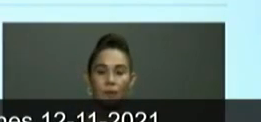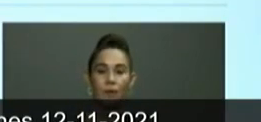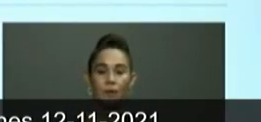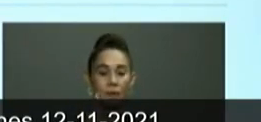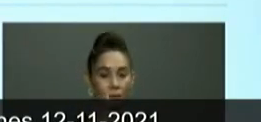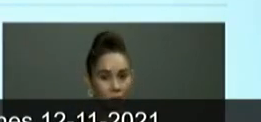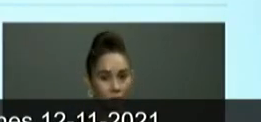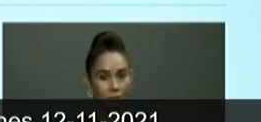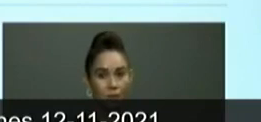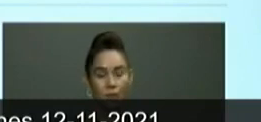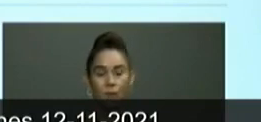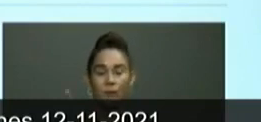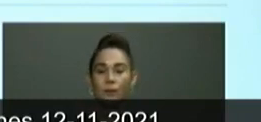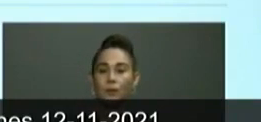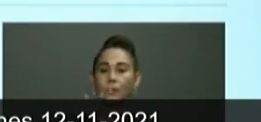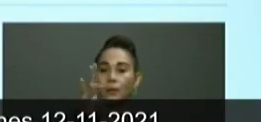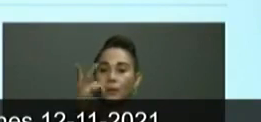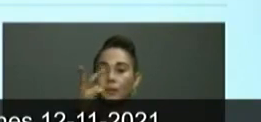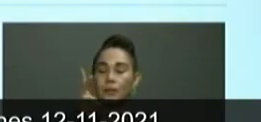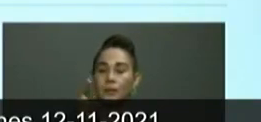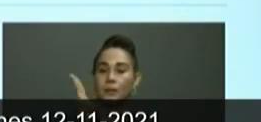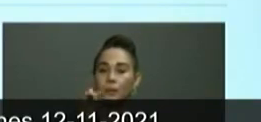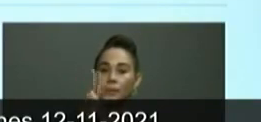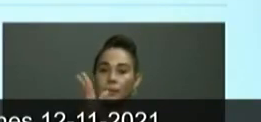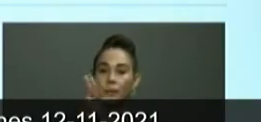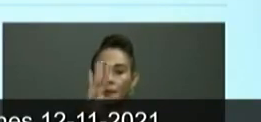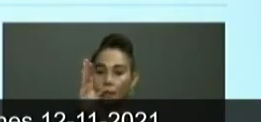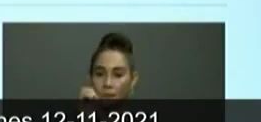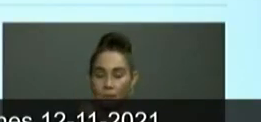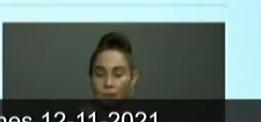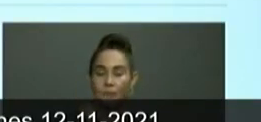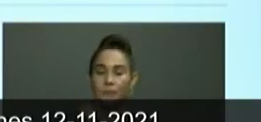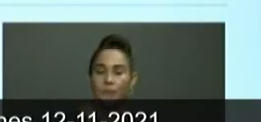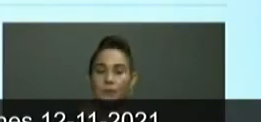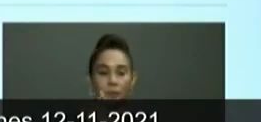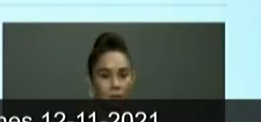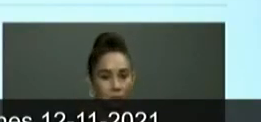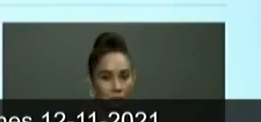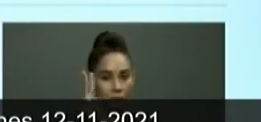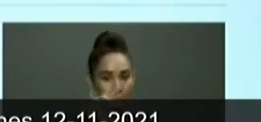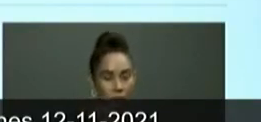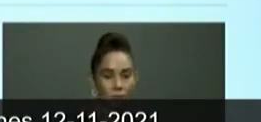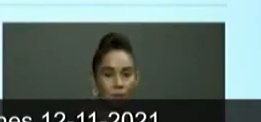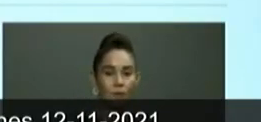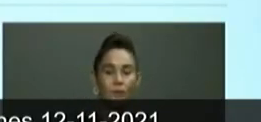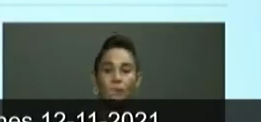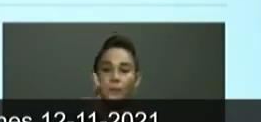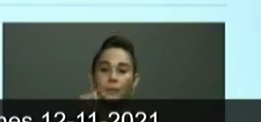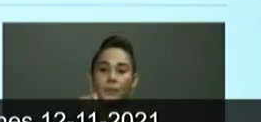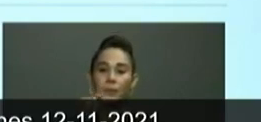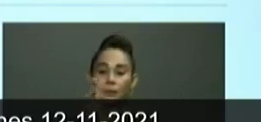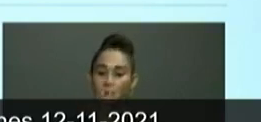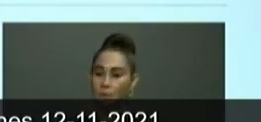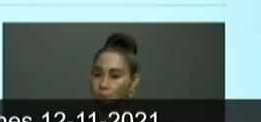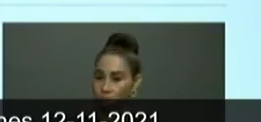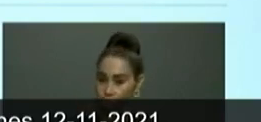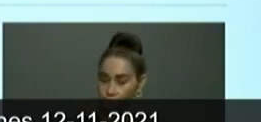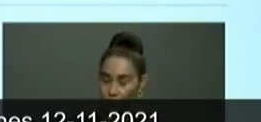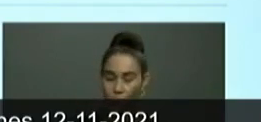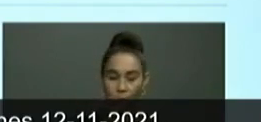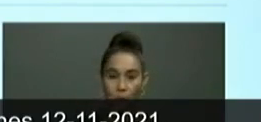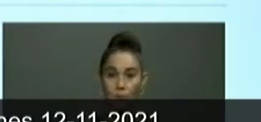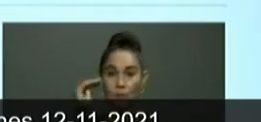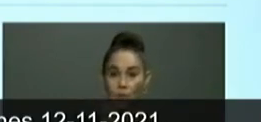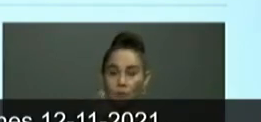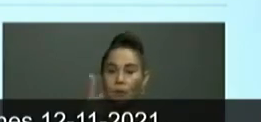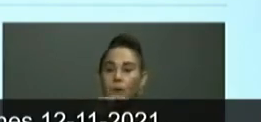Inmediatamente en el 2017 un 23%. En el 2020, en plena pandemia, subió